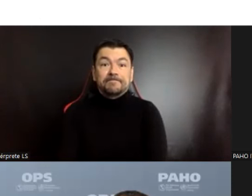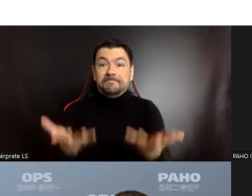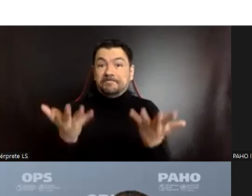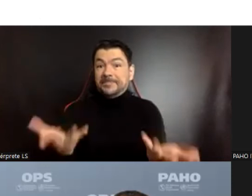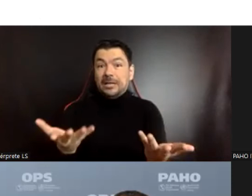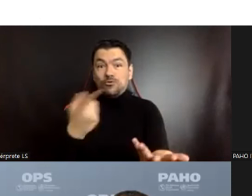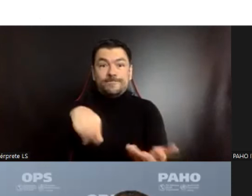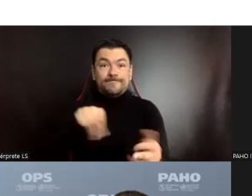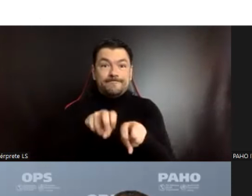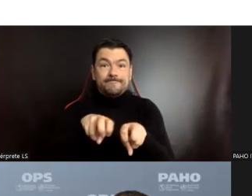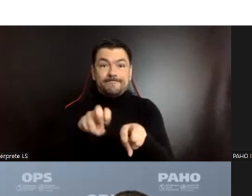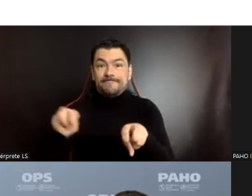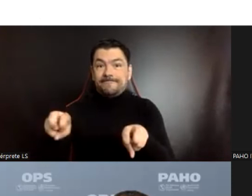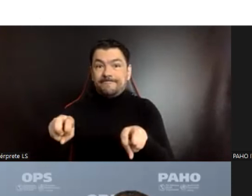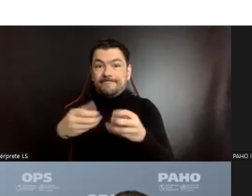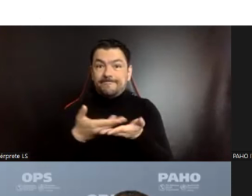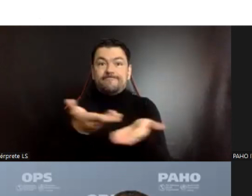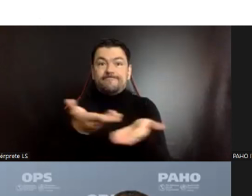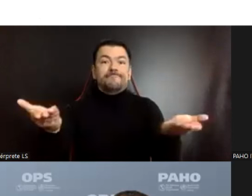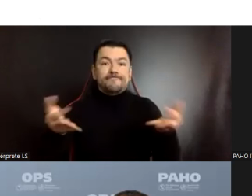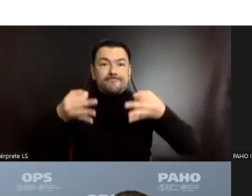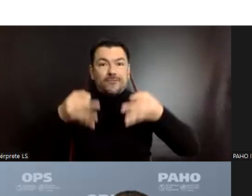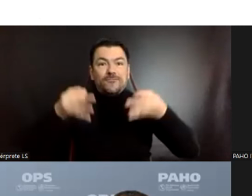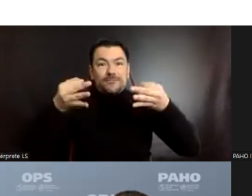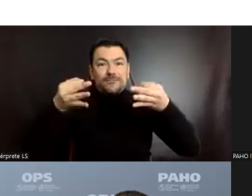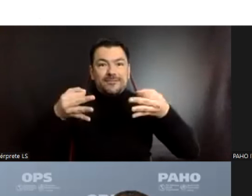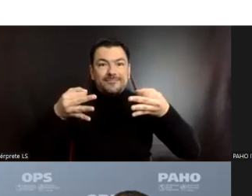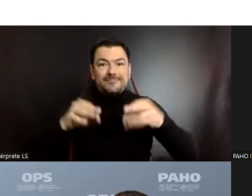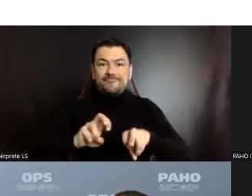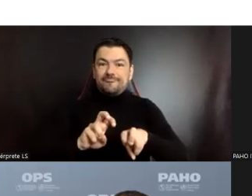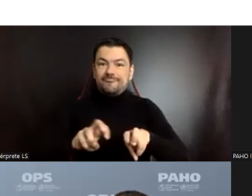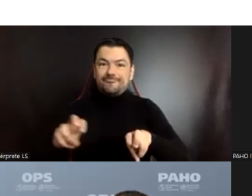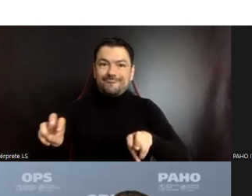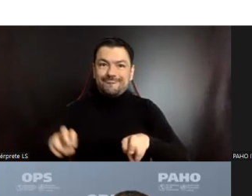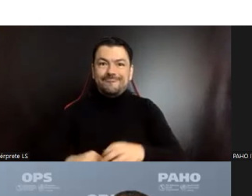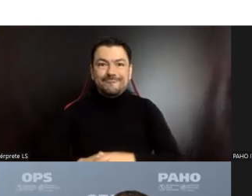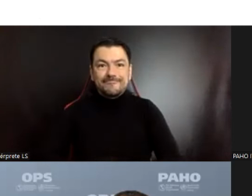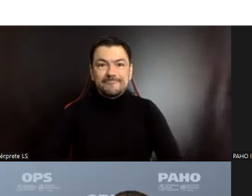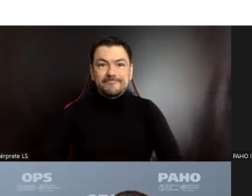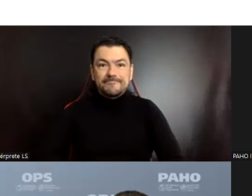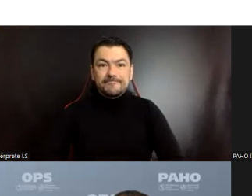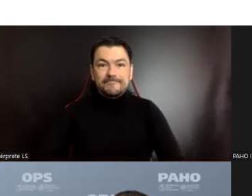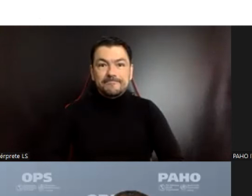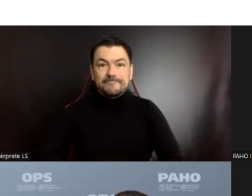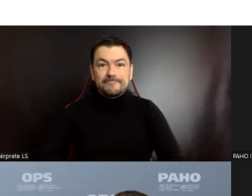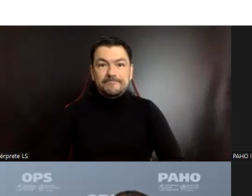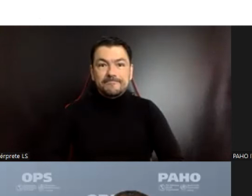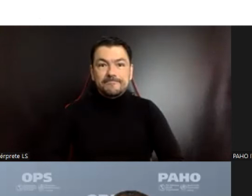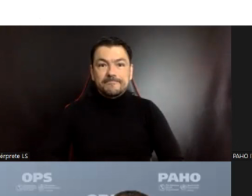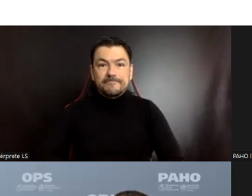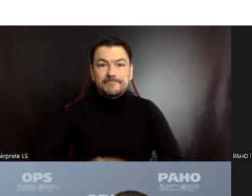más formal, nos den sus nombres. Bueno, yo tengo la tendencia a pronunciar mal los nombres de las personas, así